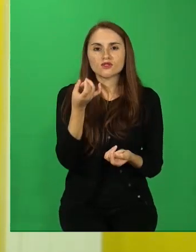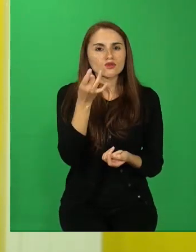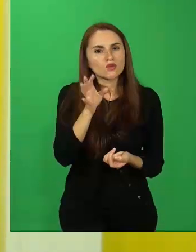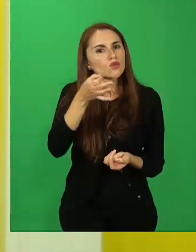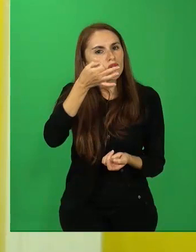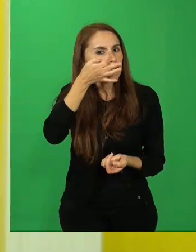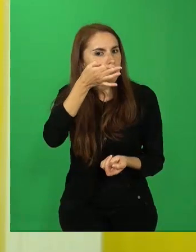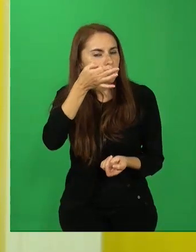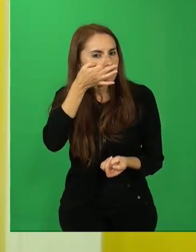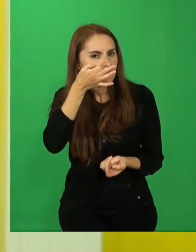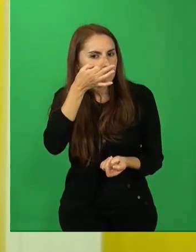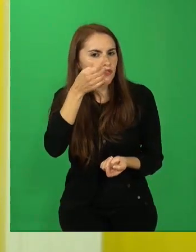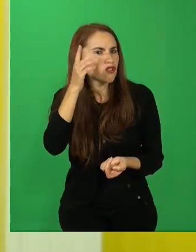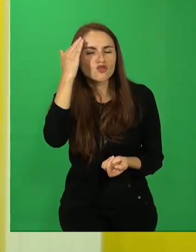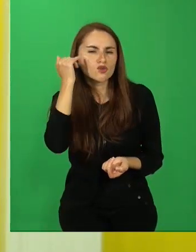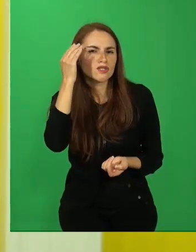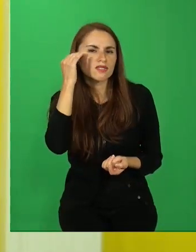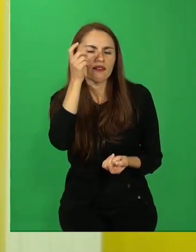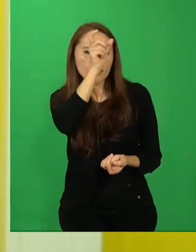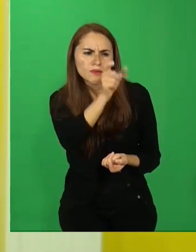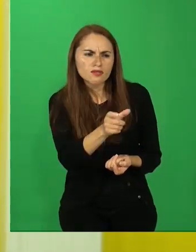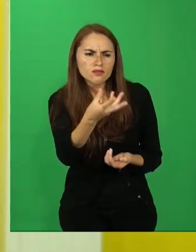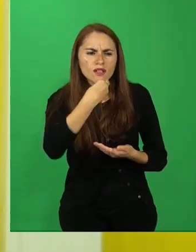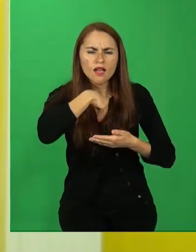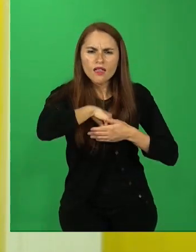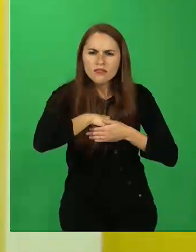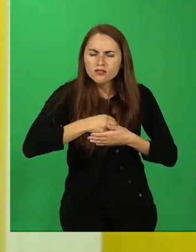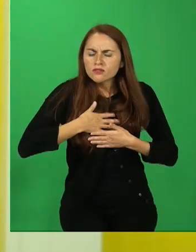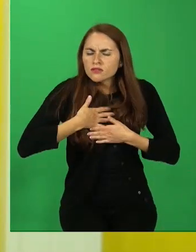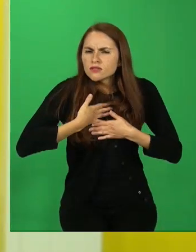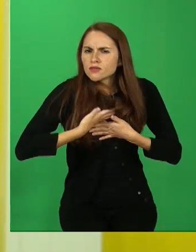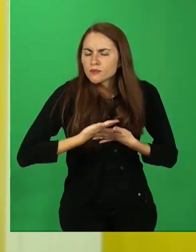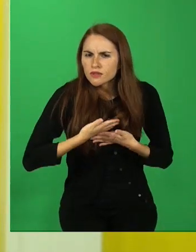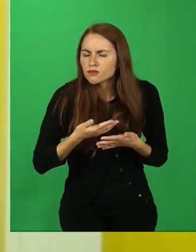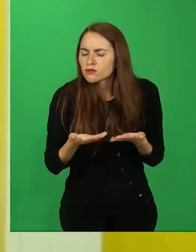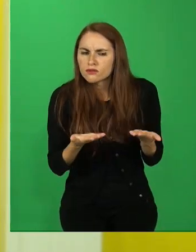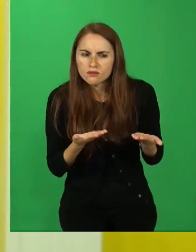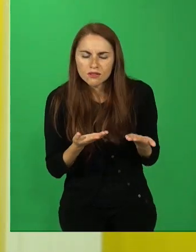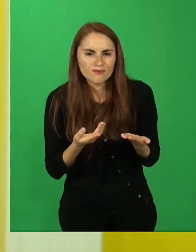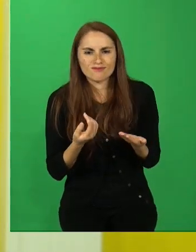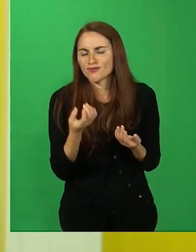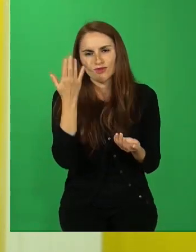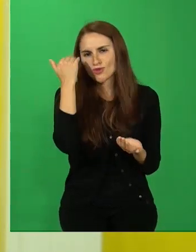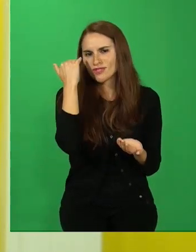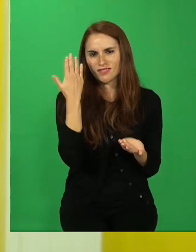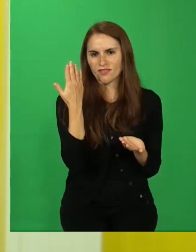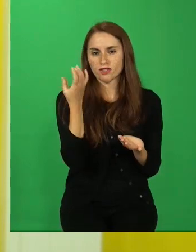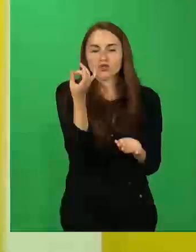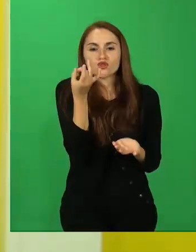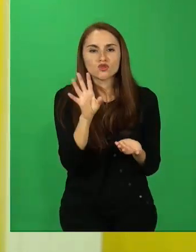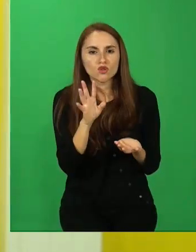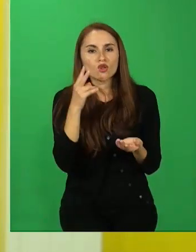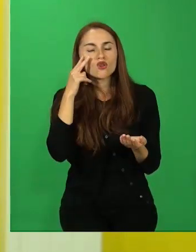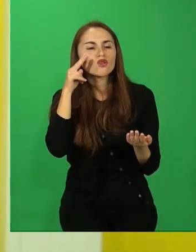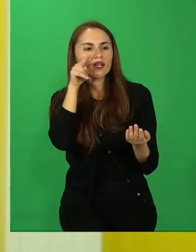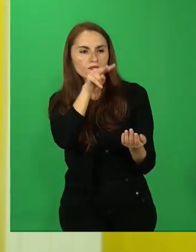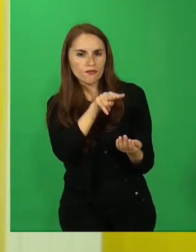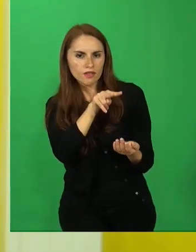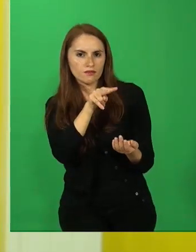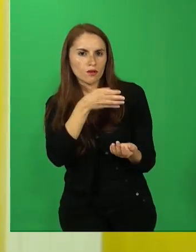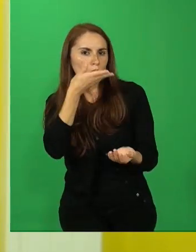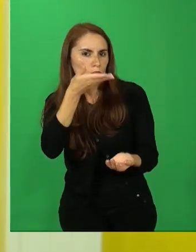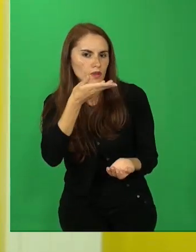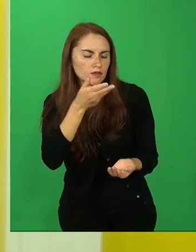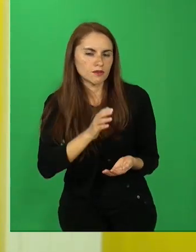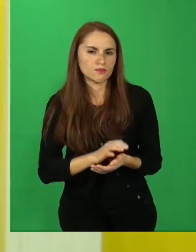observa, no tiene acceso a los sentimientos y a las emociones, sino que simplemente cuenta las acciones que ocurren. Vamos a ver el